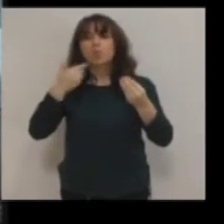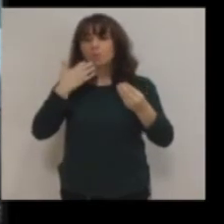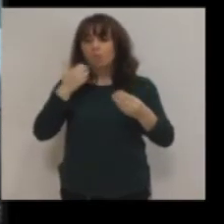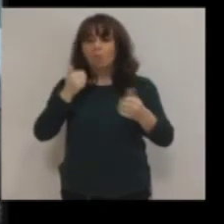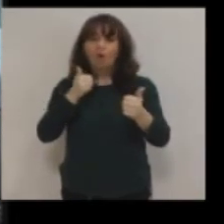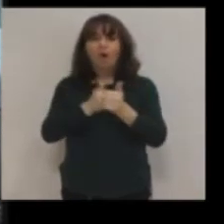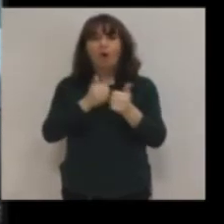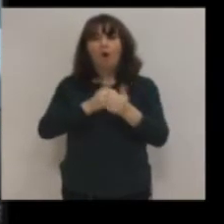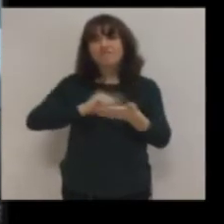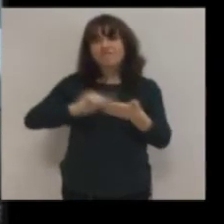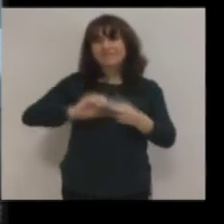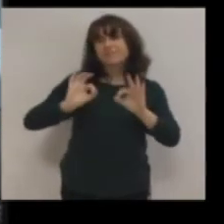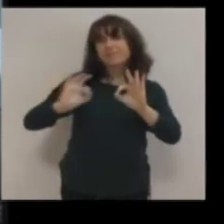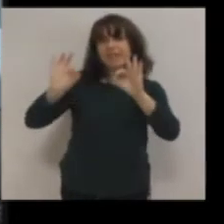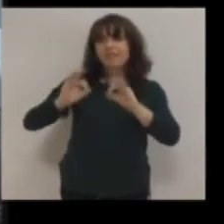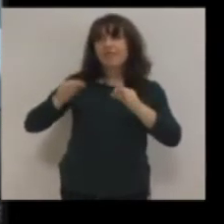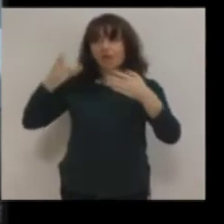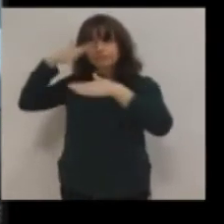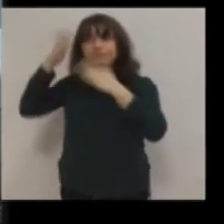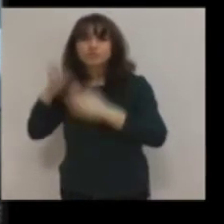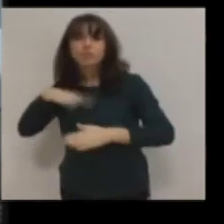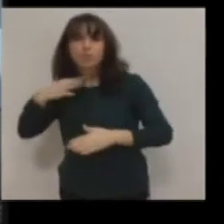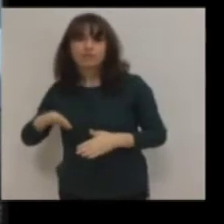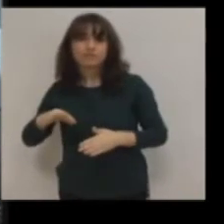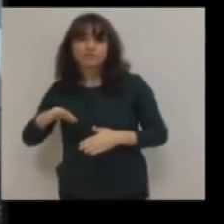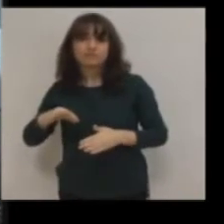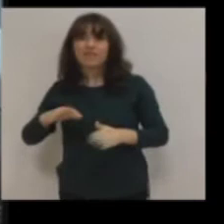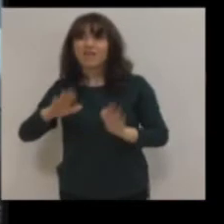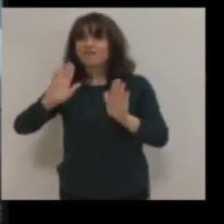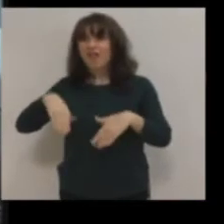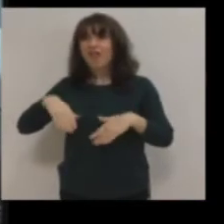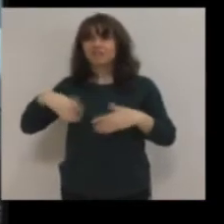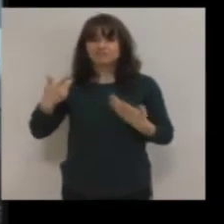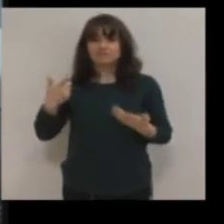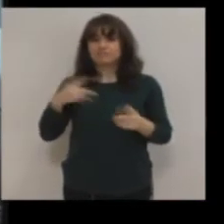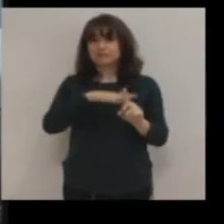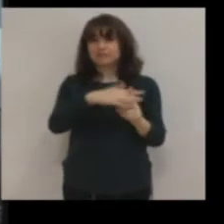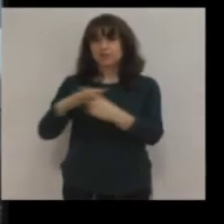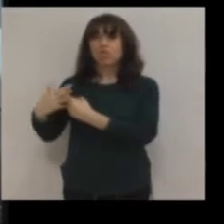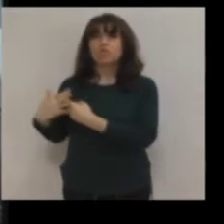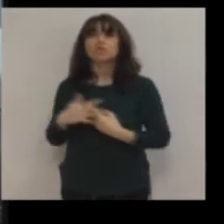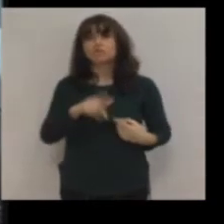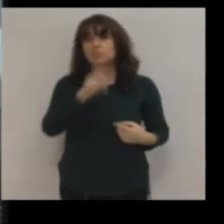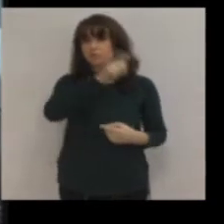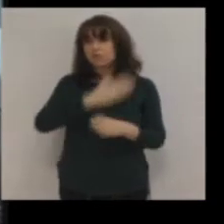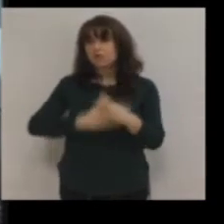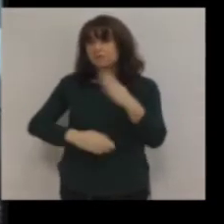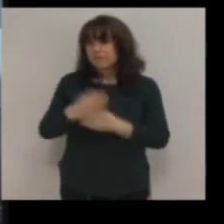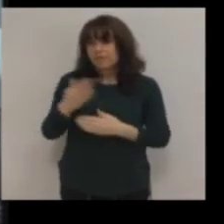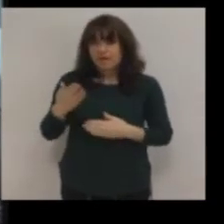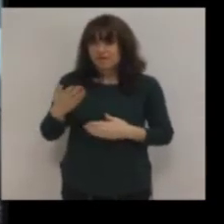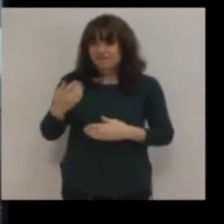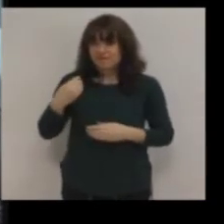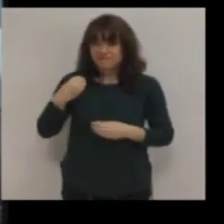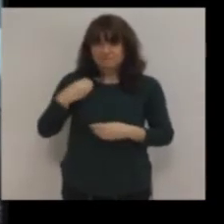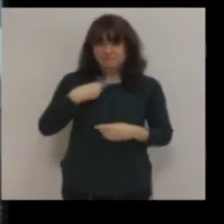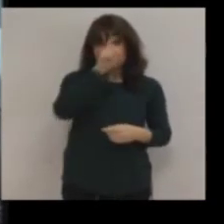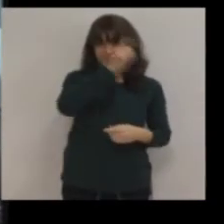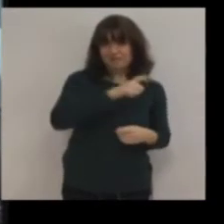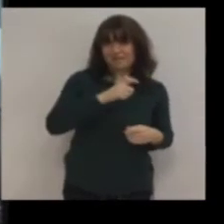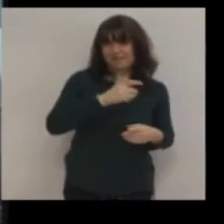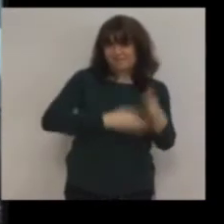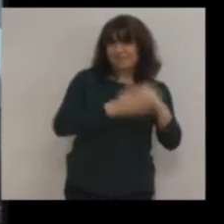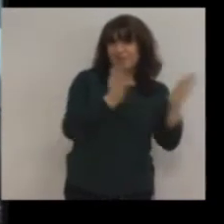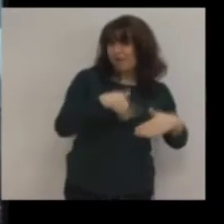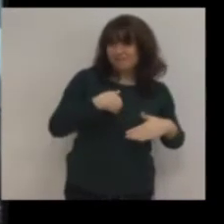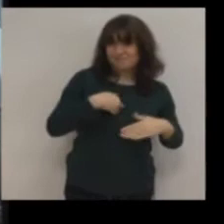oficina especializada, ¿no? Y sobre todo que al final el tipo de casos que puede tener una persona con discapacidad son exactamente los mismos que una persona que no los